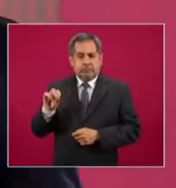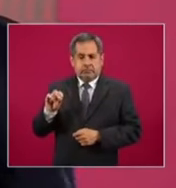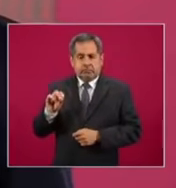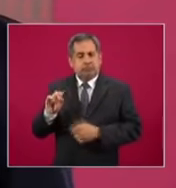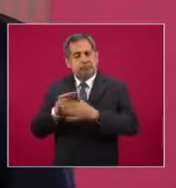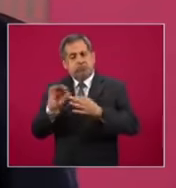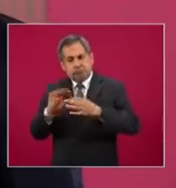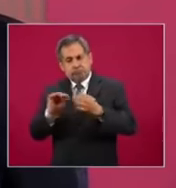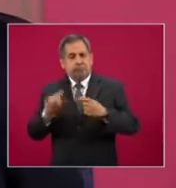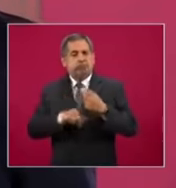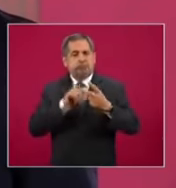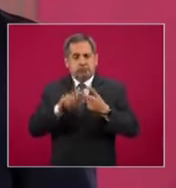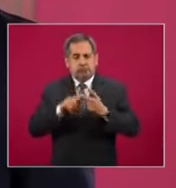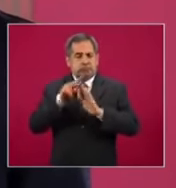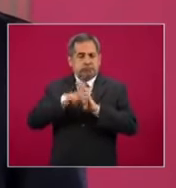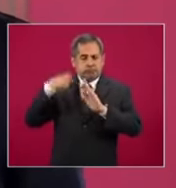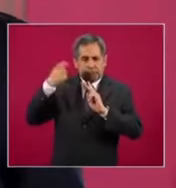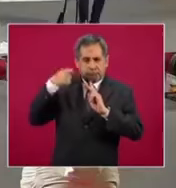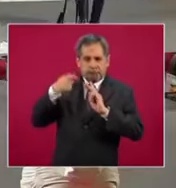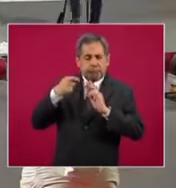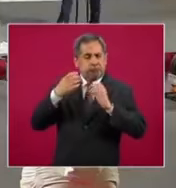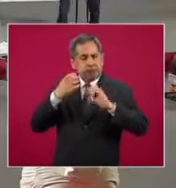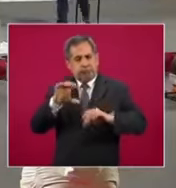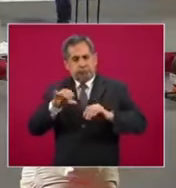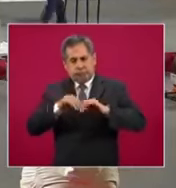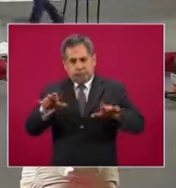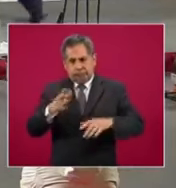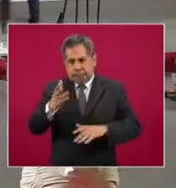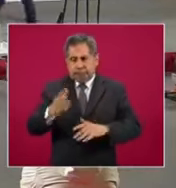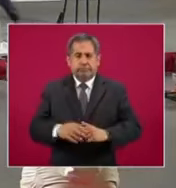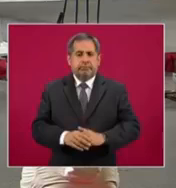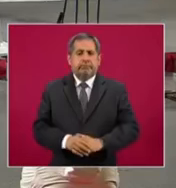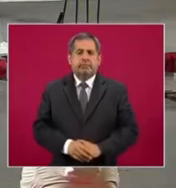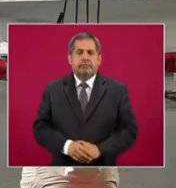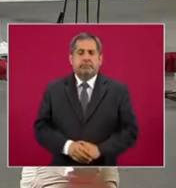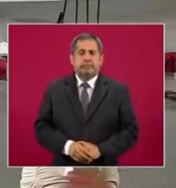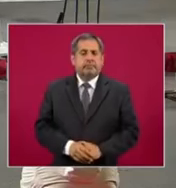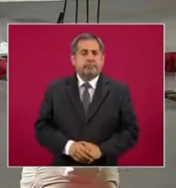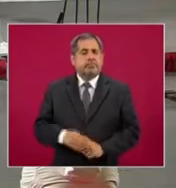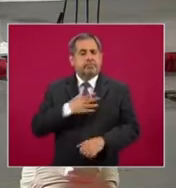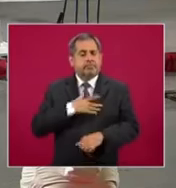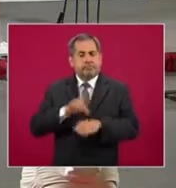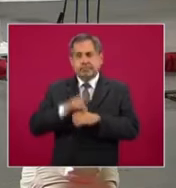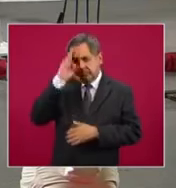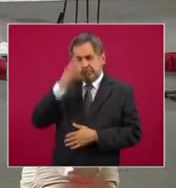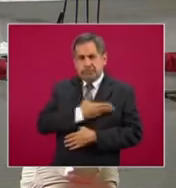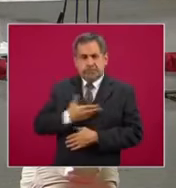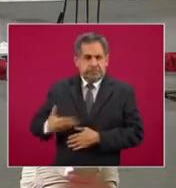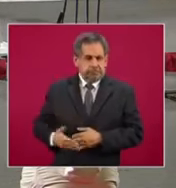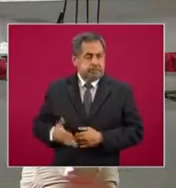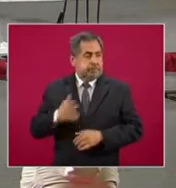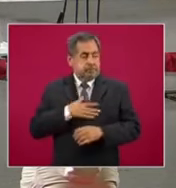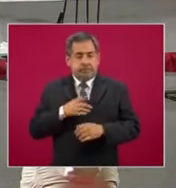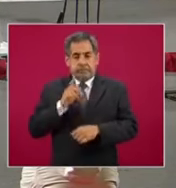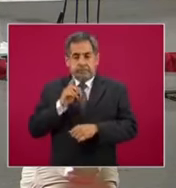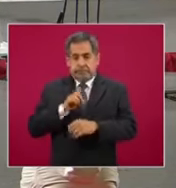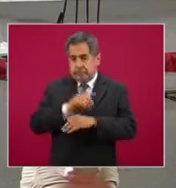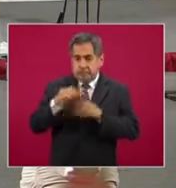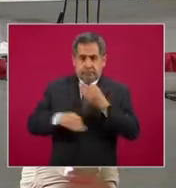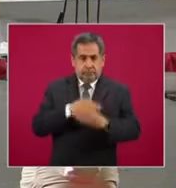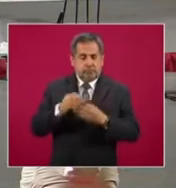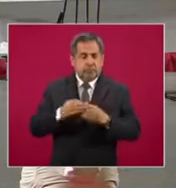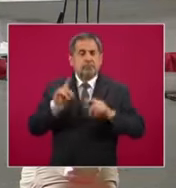vemos los vídeos sobre las obras Buenos días Señor Presidente buenos días a todas y a todos ustedes